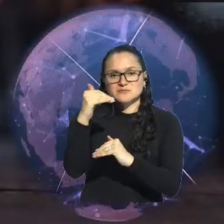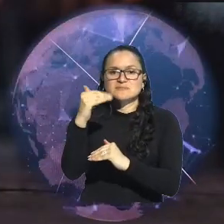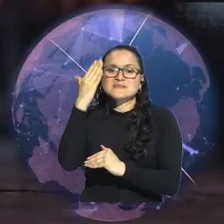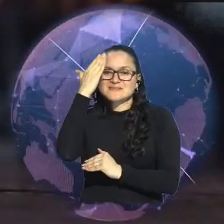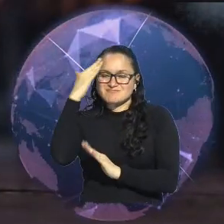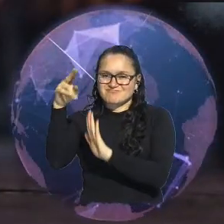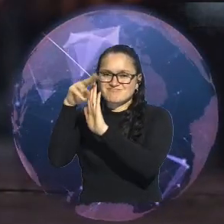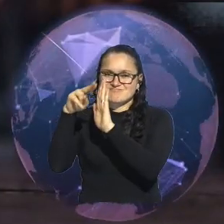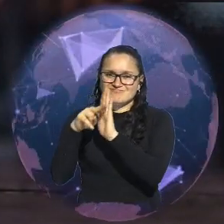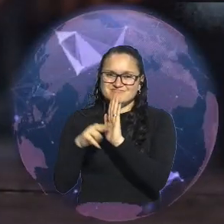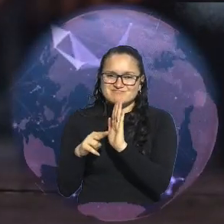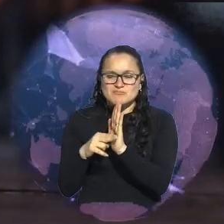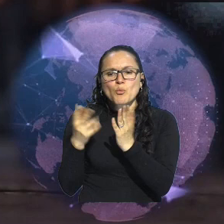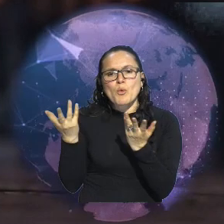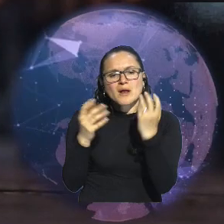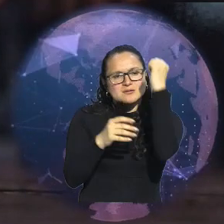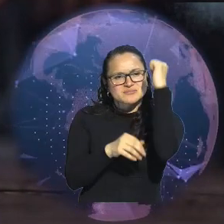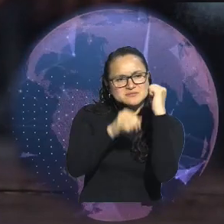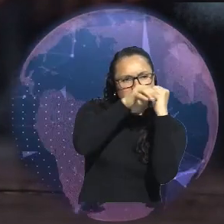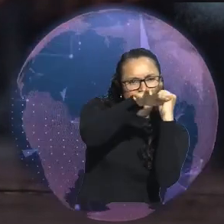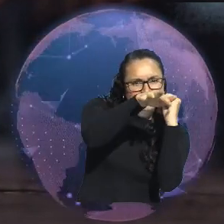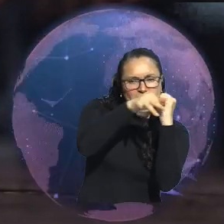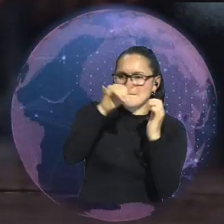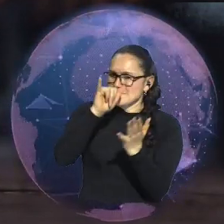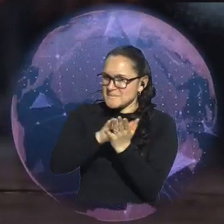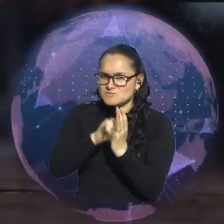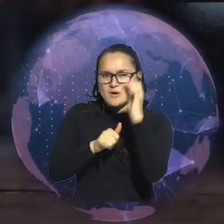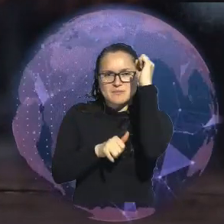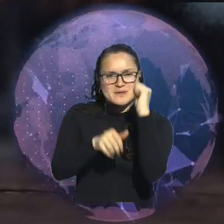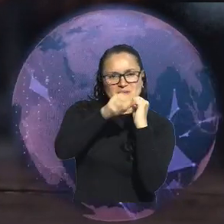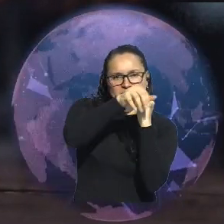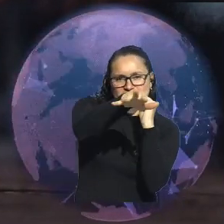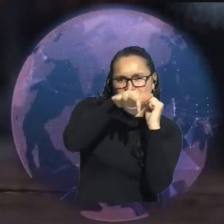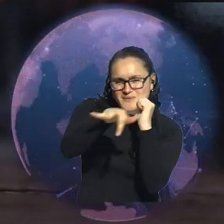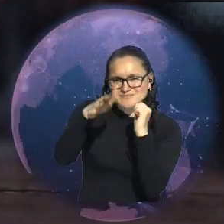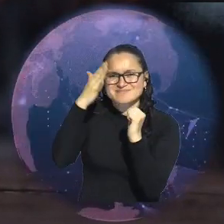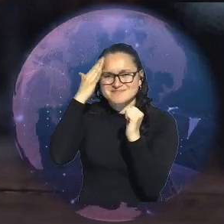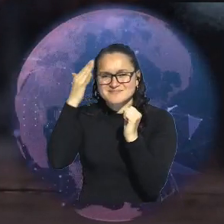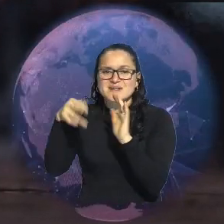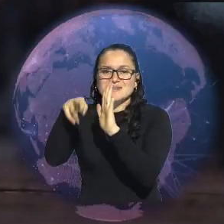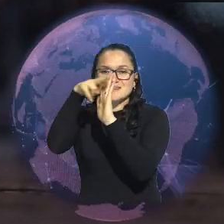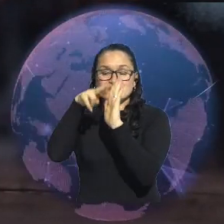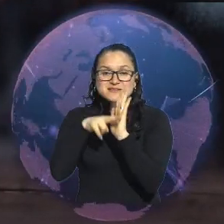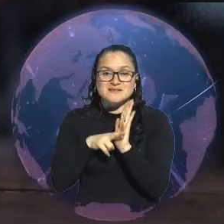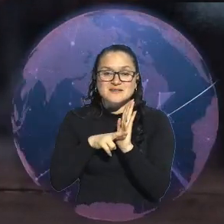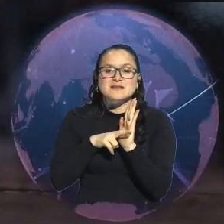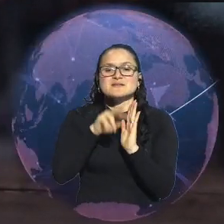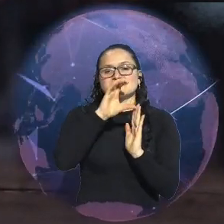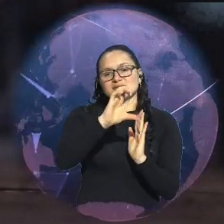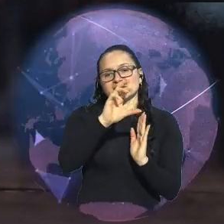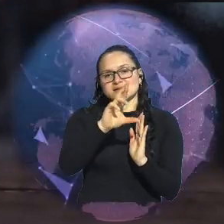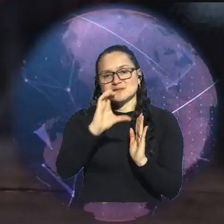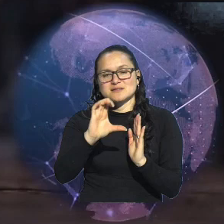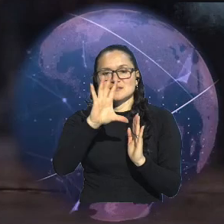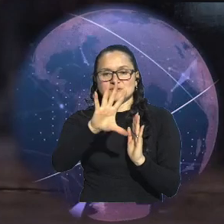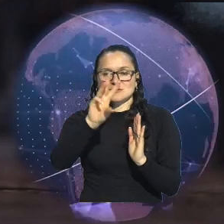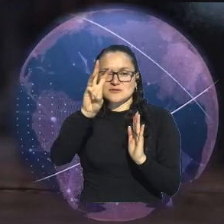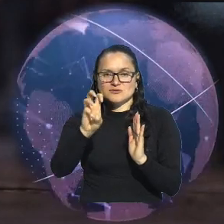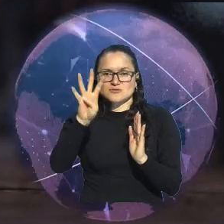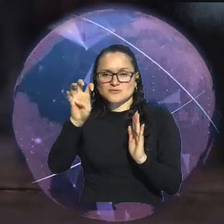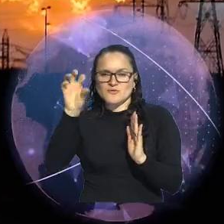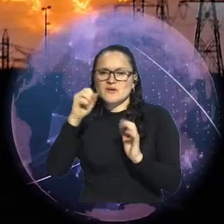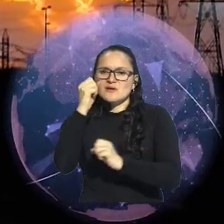régimen de compartición de infraestructura eléctrica vigente derivado de la resolución crc de 58 90 de